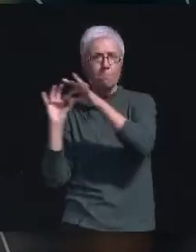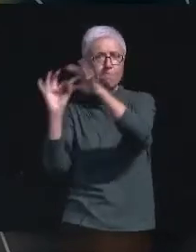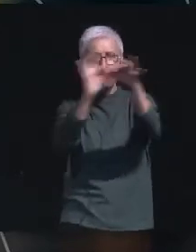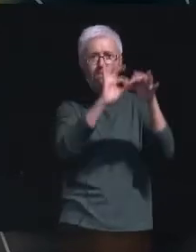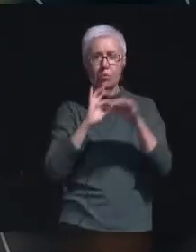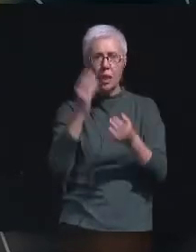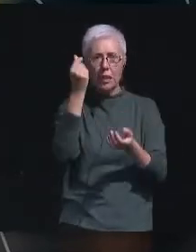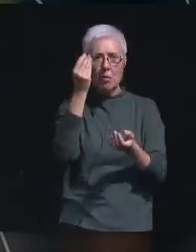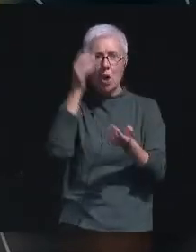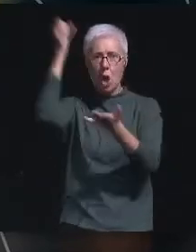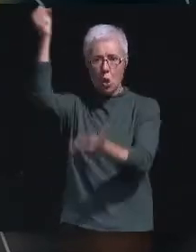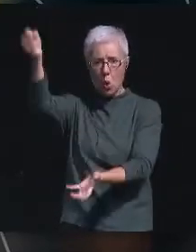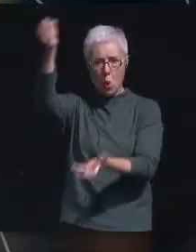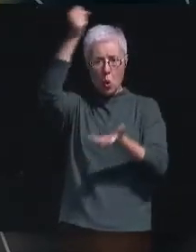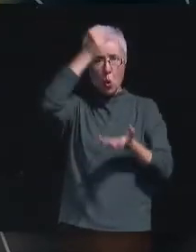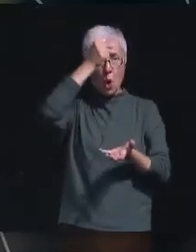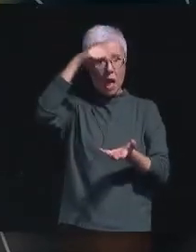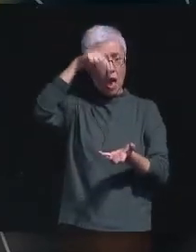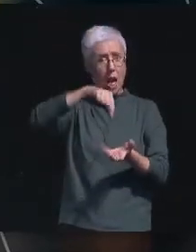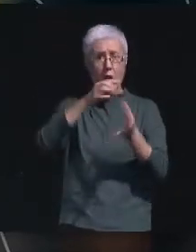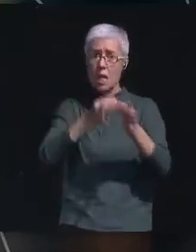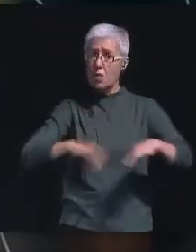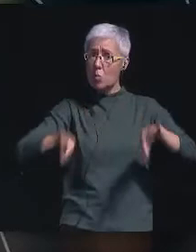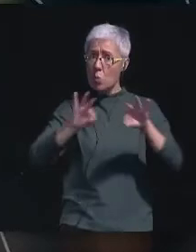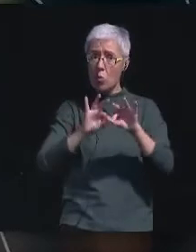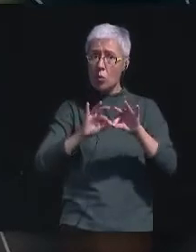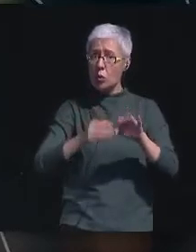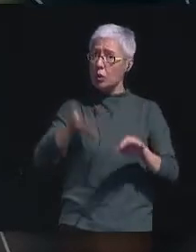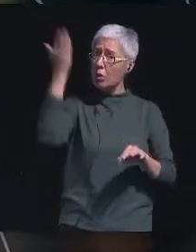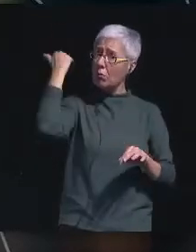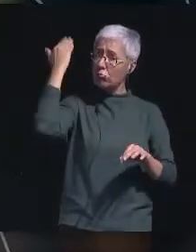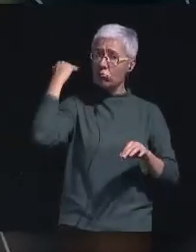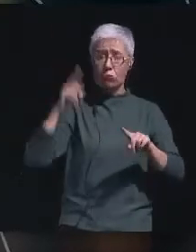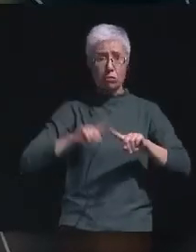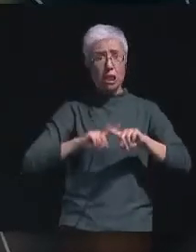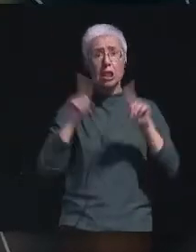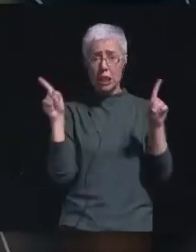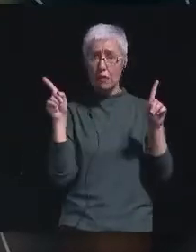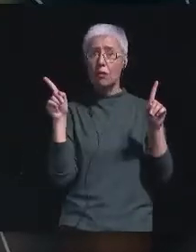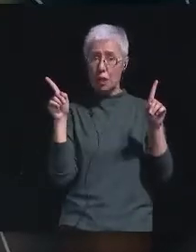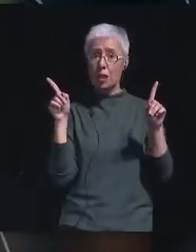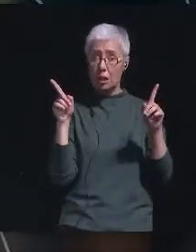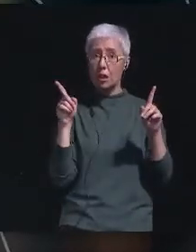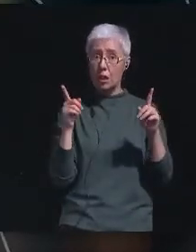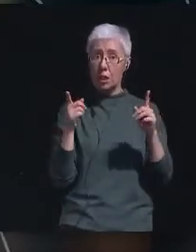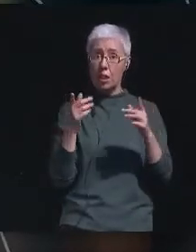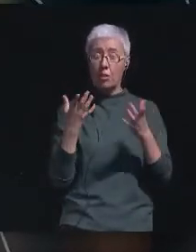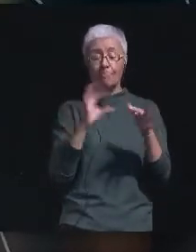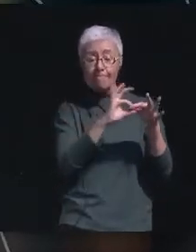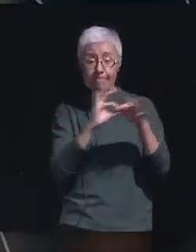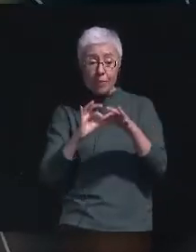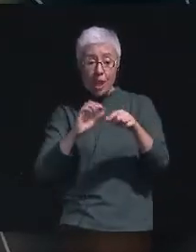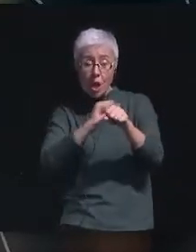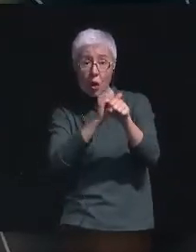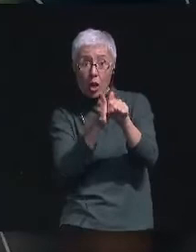hito relevante, un hito fundamental que nos hace cambiar la perspectiva y que nos tiene que hacer ser optimistas.